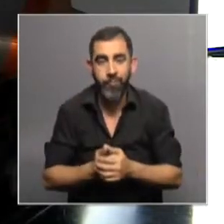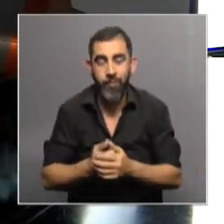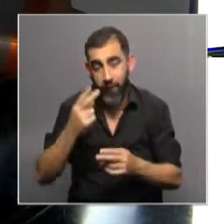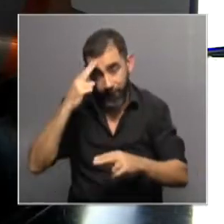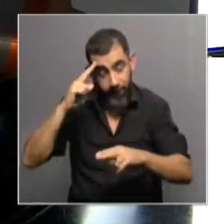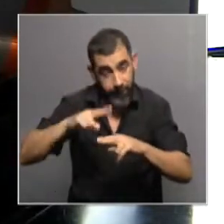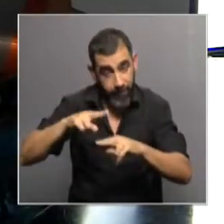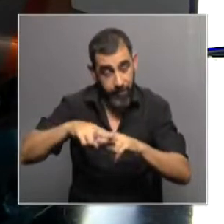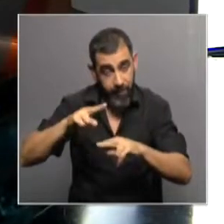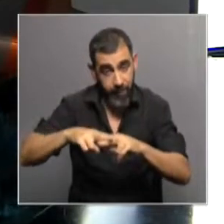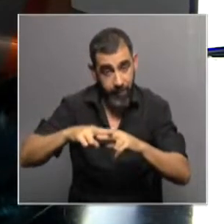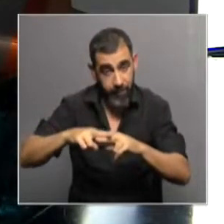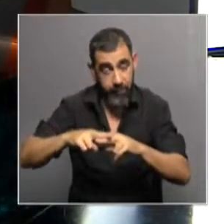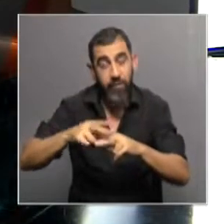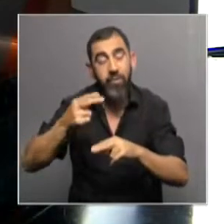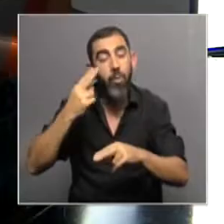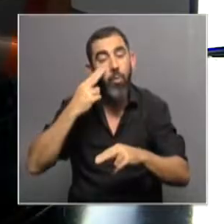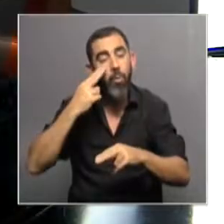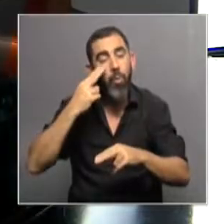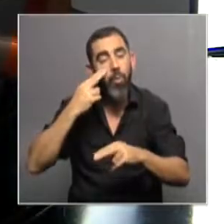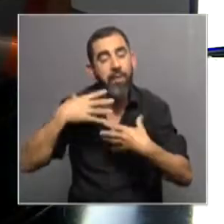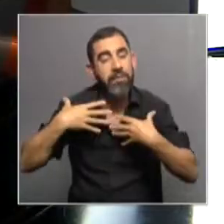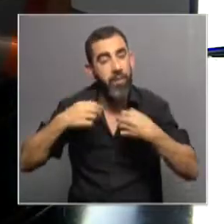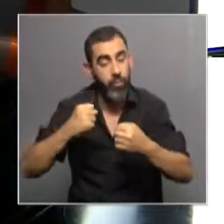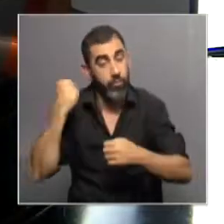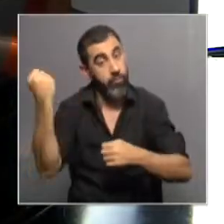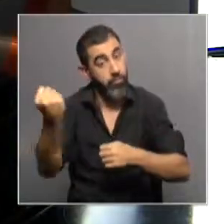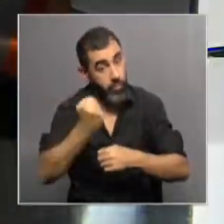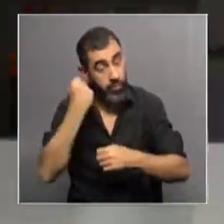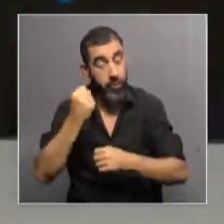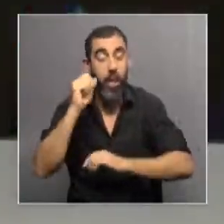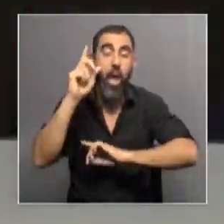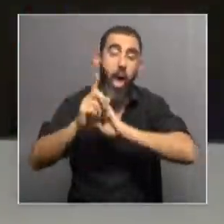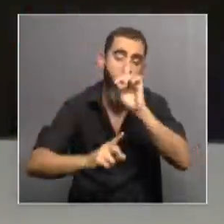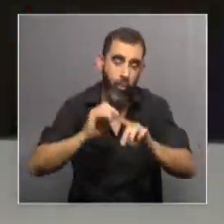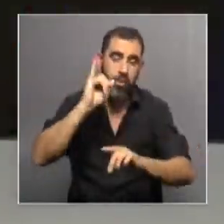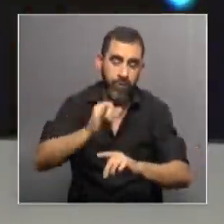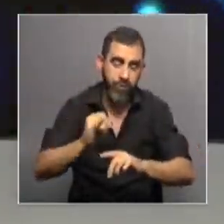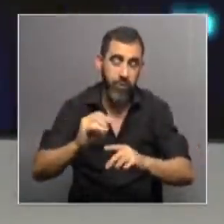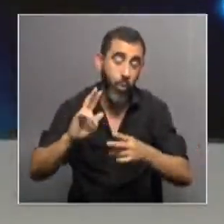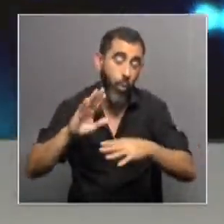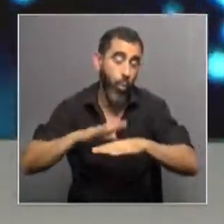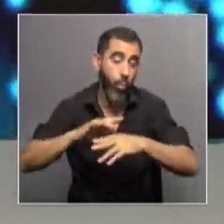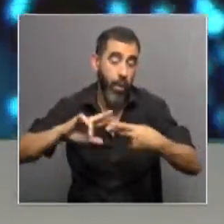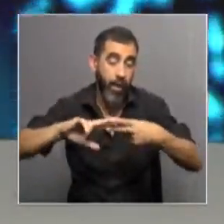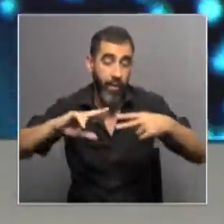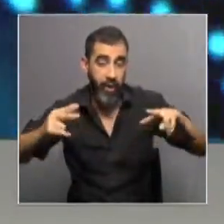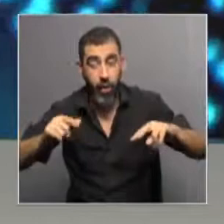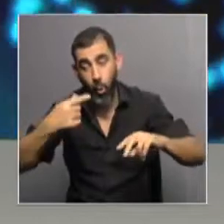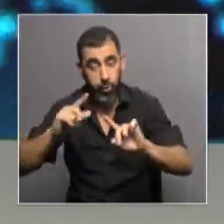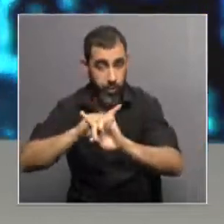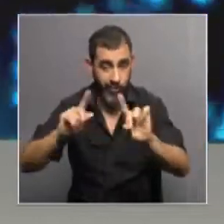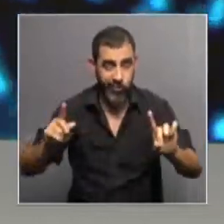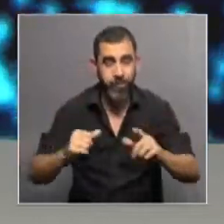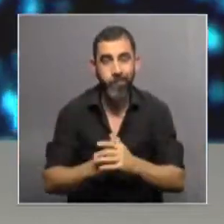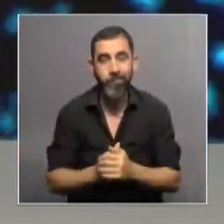congénitas. Las anomalías congénitas son un problema de salud importantísimo. Algunas sí pueden ser de causa genética, otras no. Entonces